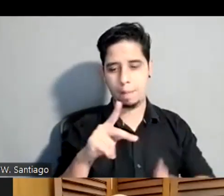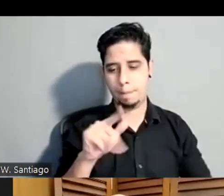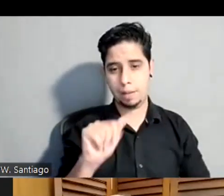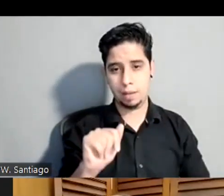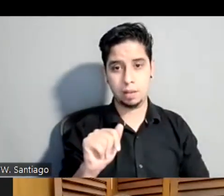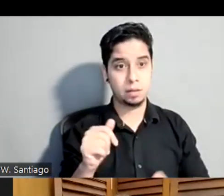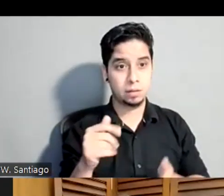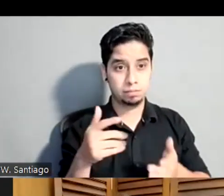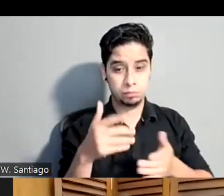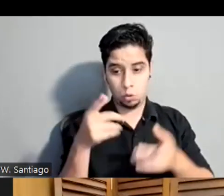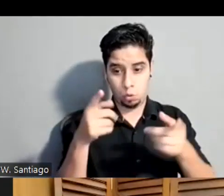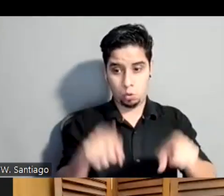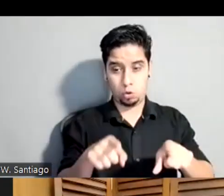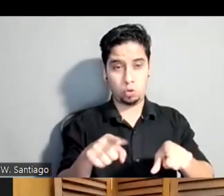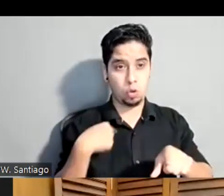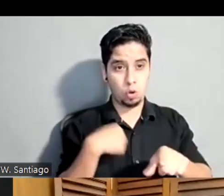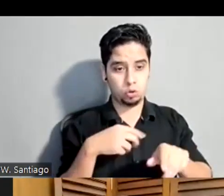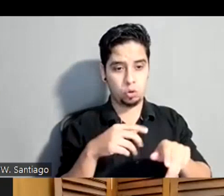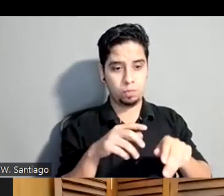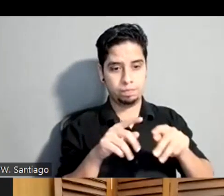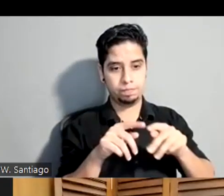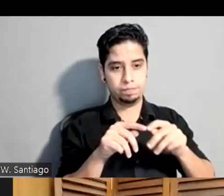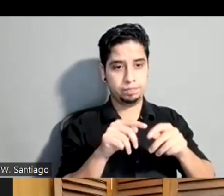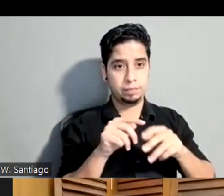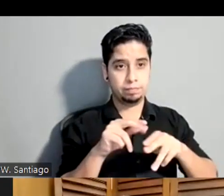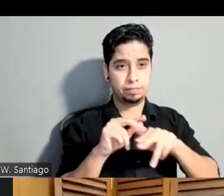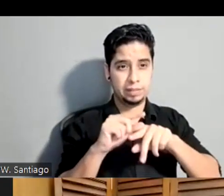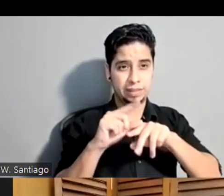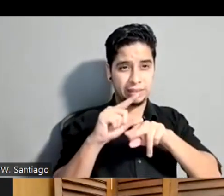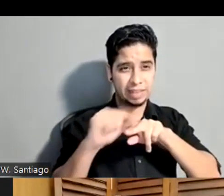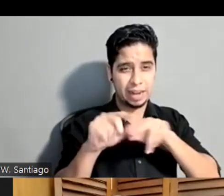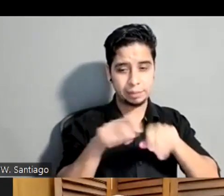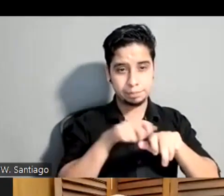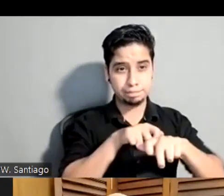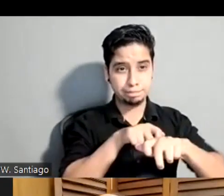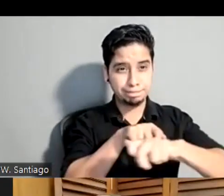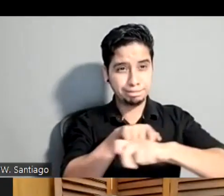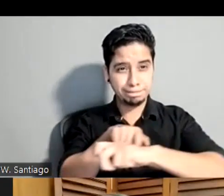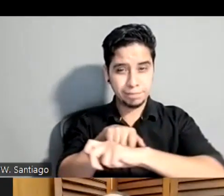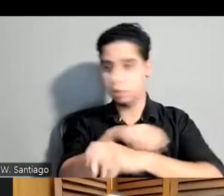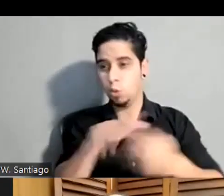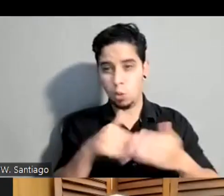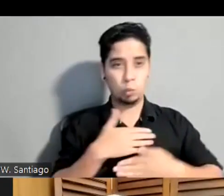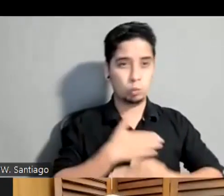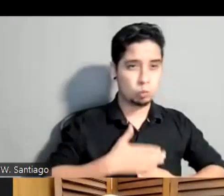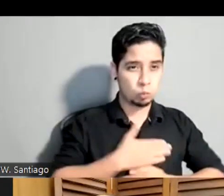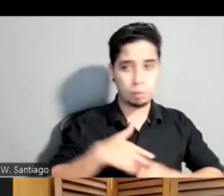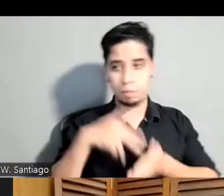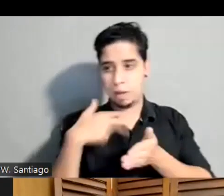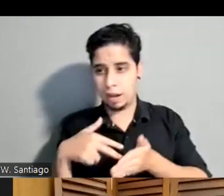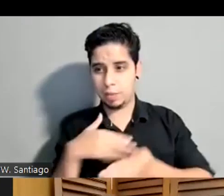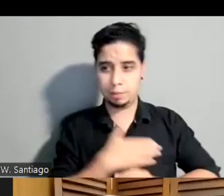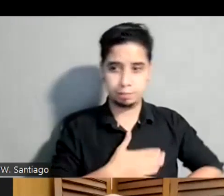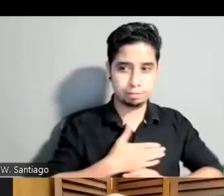el volver a tener a todo el mundo en una misma actividad y alegre y bailando, fue tan chévere. Y no,